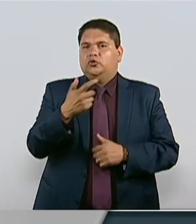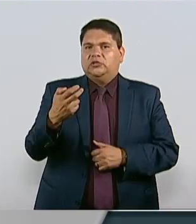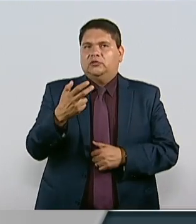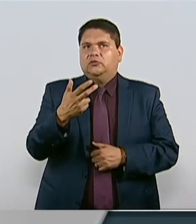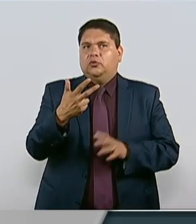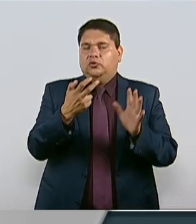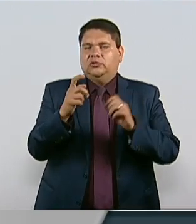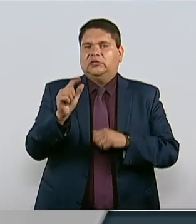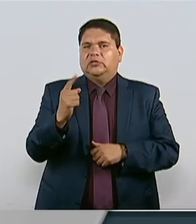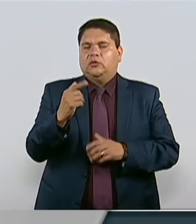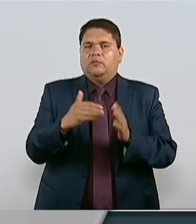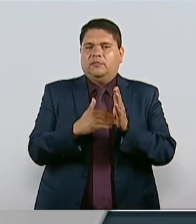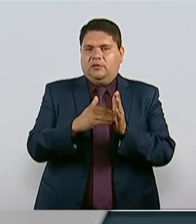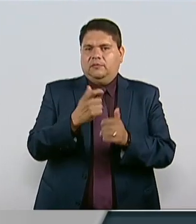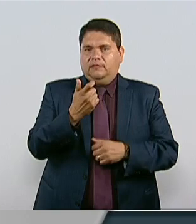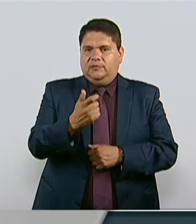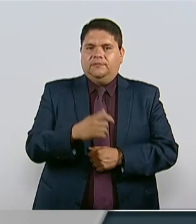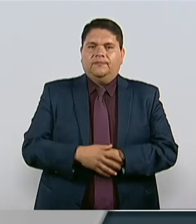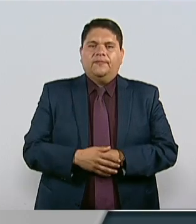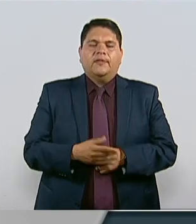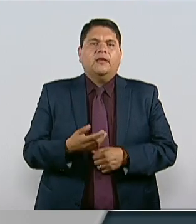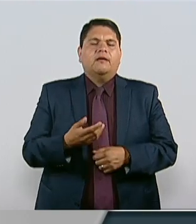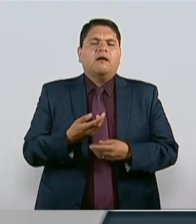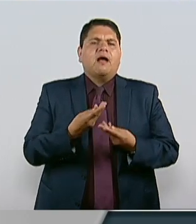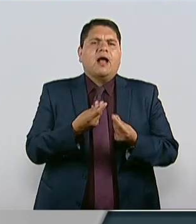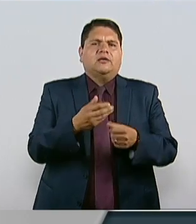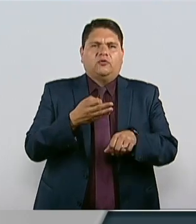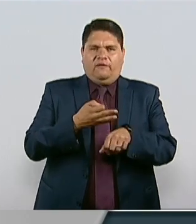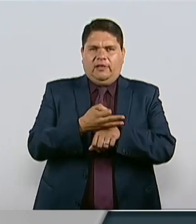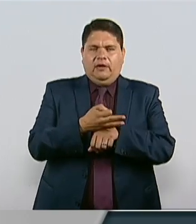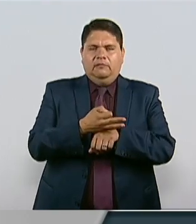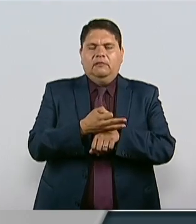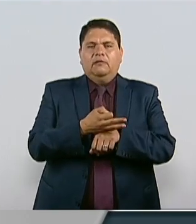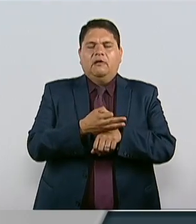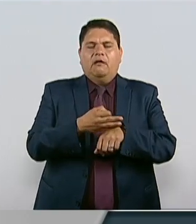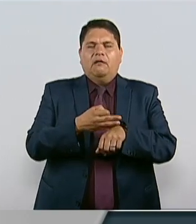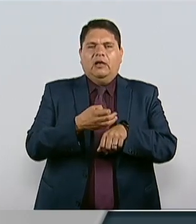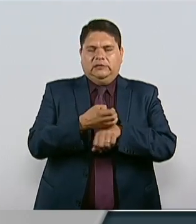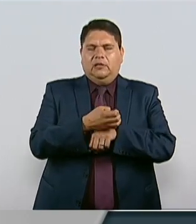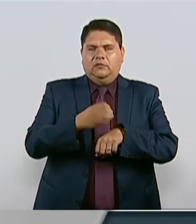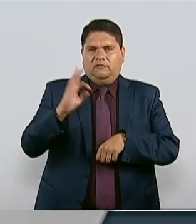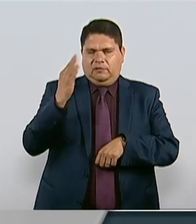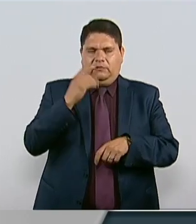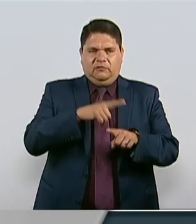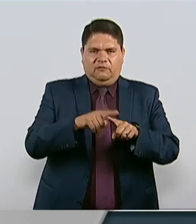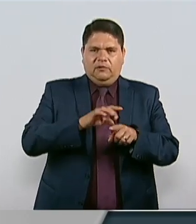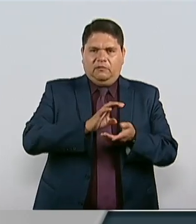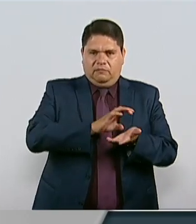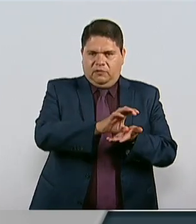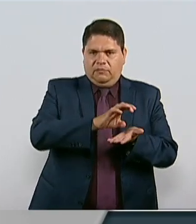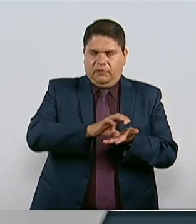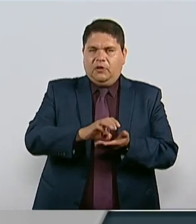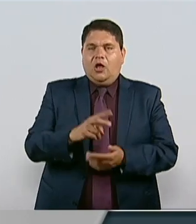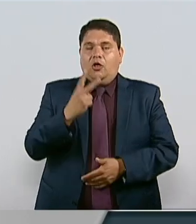336.871.000.000 de pesos. Respecto al gasto federalizado, es decir, que se asigna a las entidades federativas, se